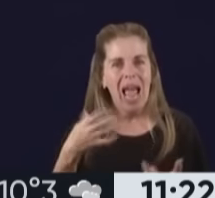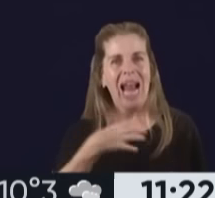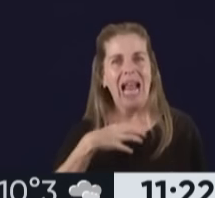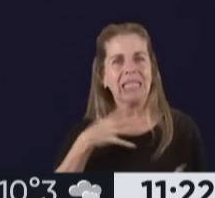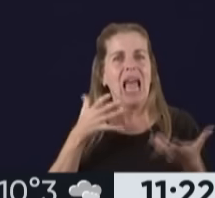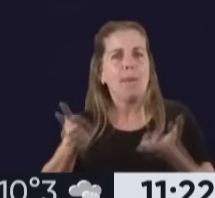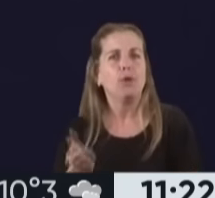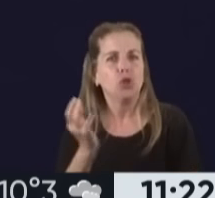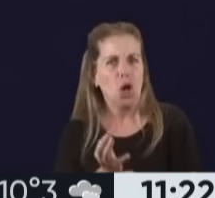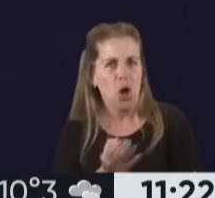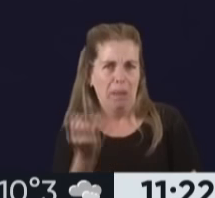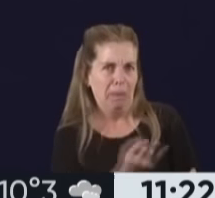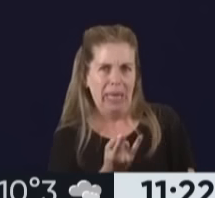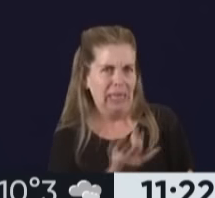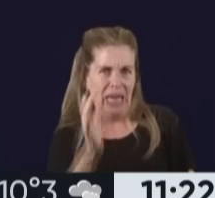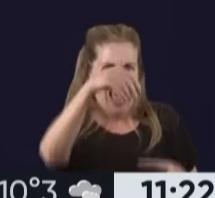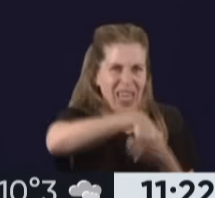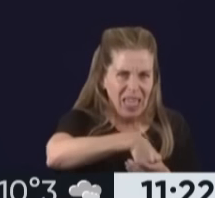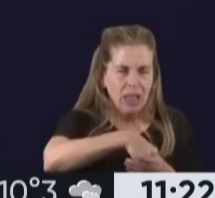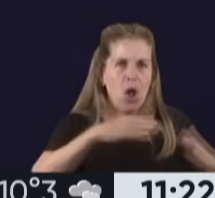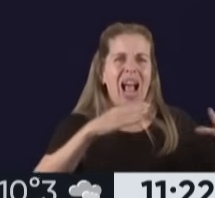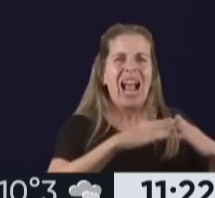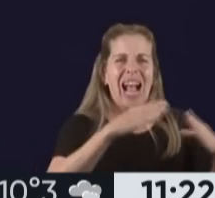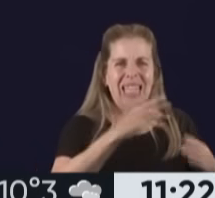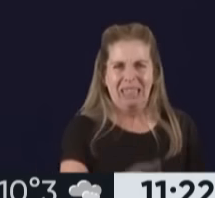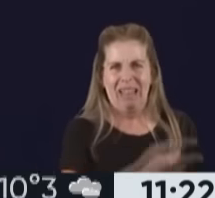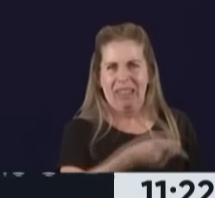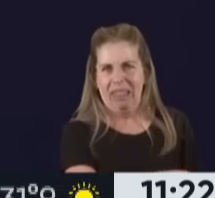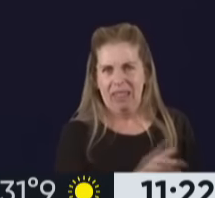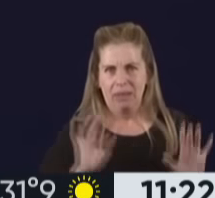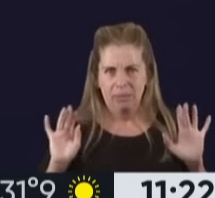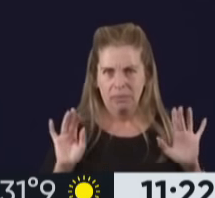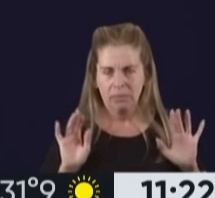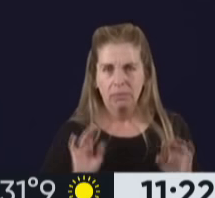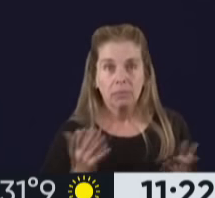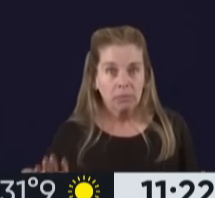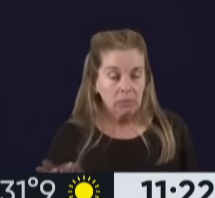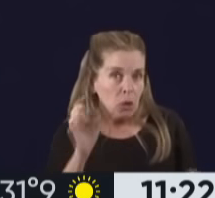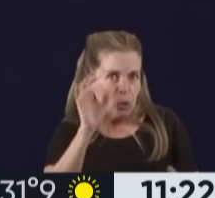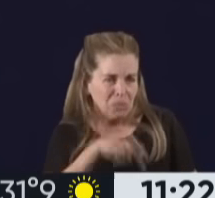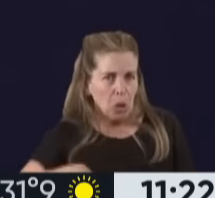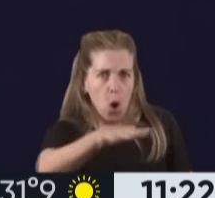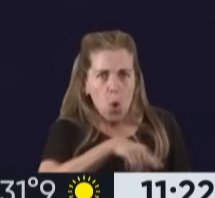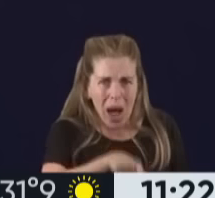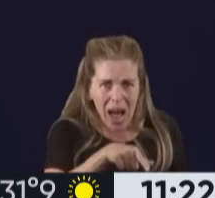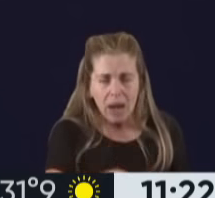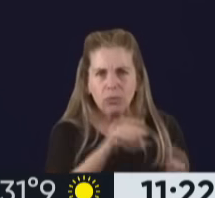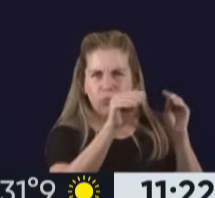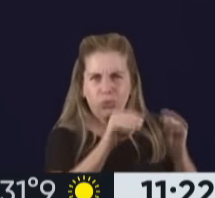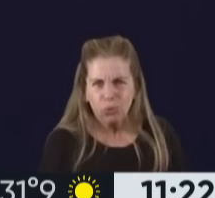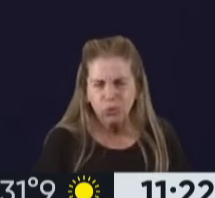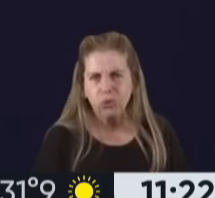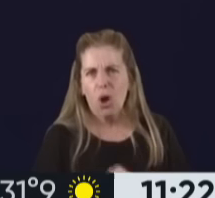en sus instalaciones solo había una vivienda precaria sin agua, electricidad ni mobiliario. Solo se encontró suciedad, moho, escombros